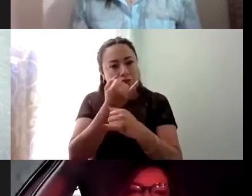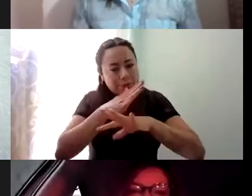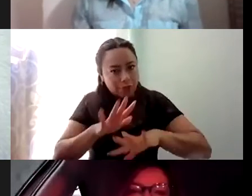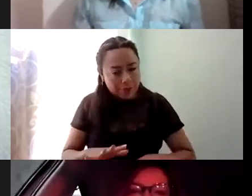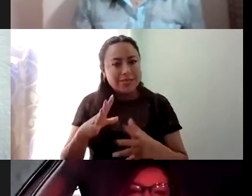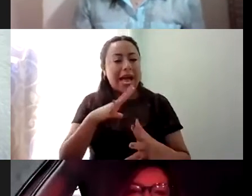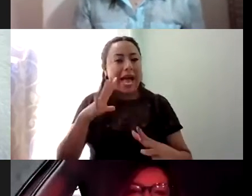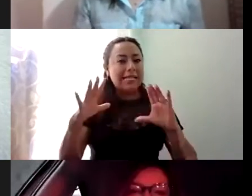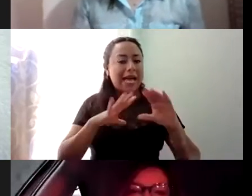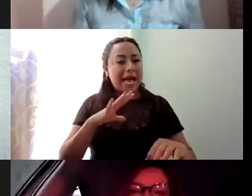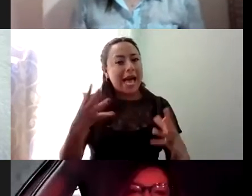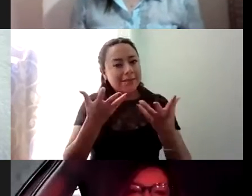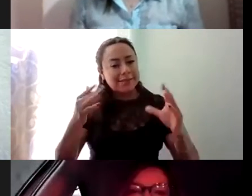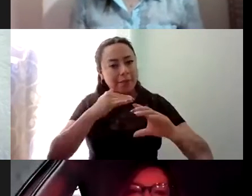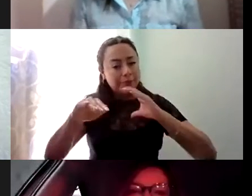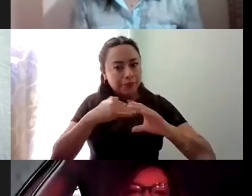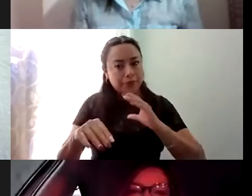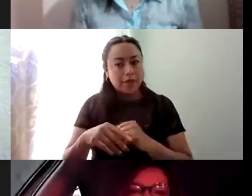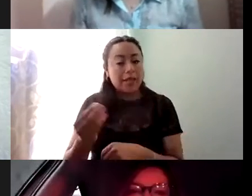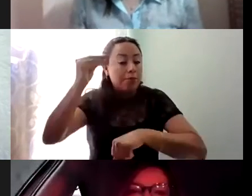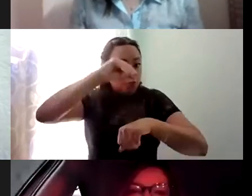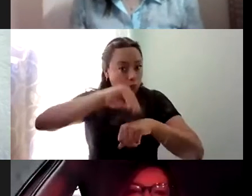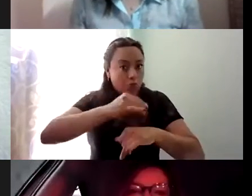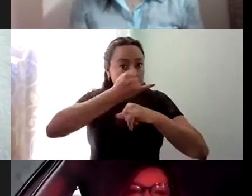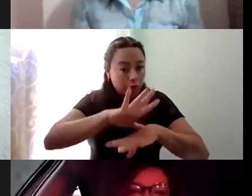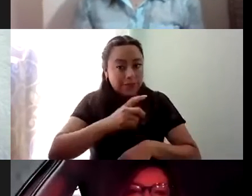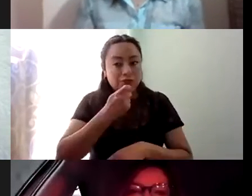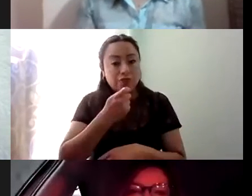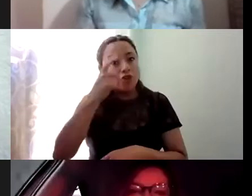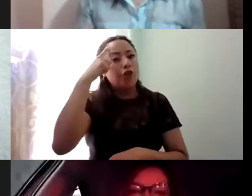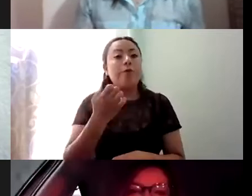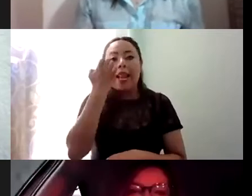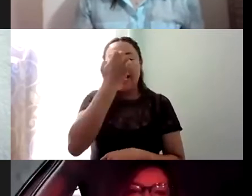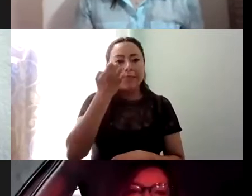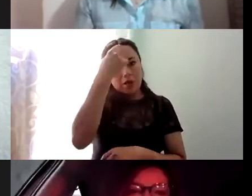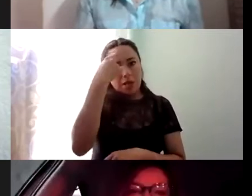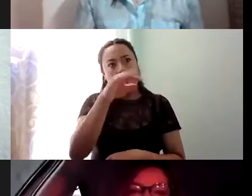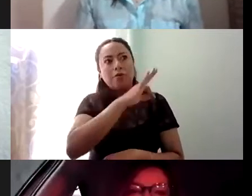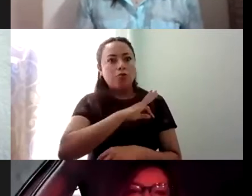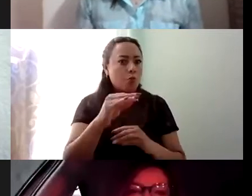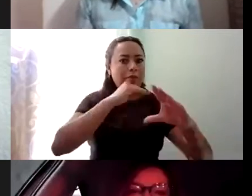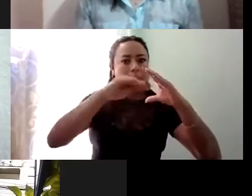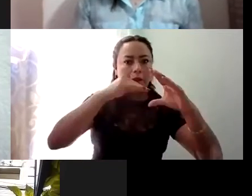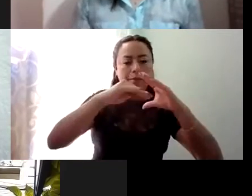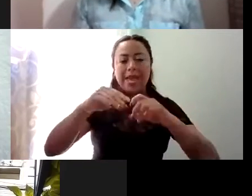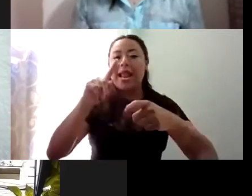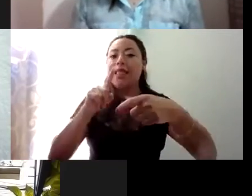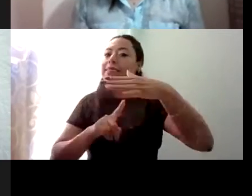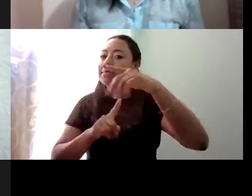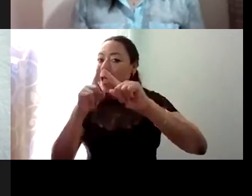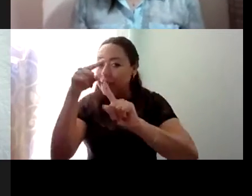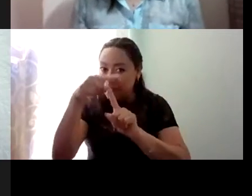donde tienen que poner datos de los niños para las escuelas, para poder enviar las tareas, para que les puedan abrir.